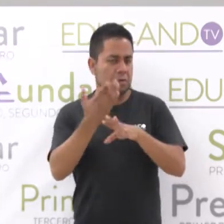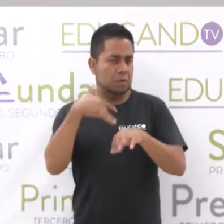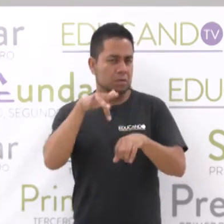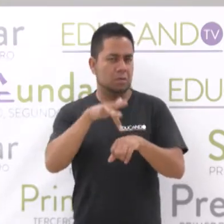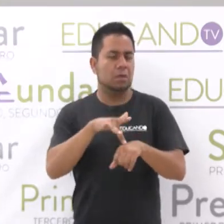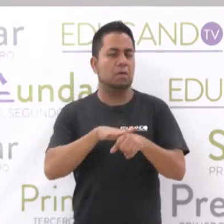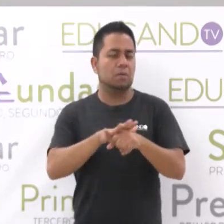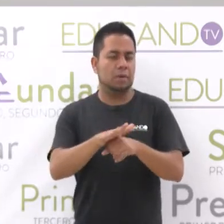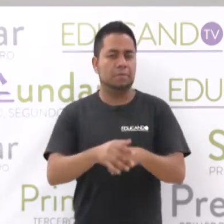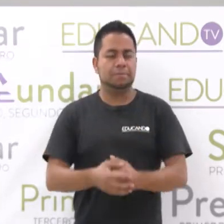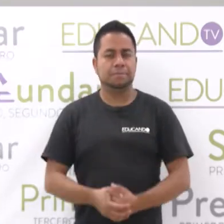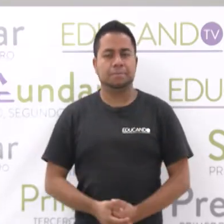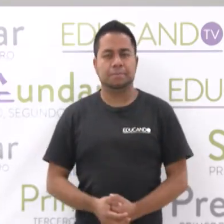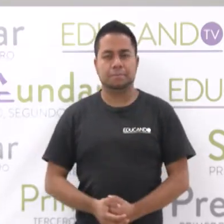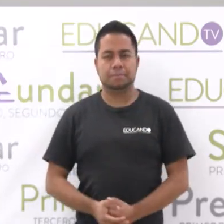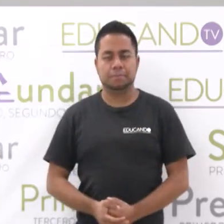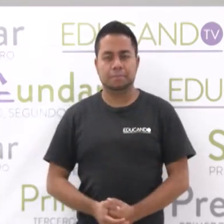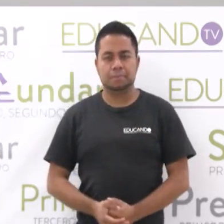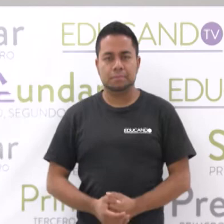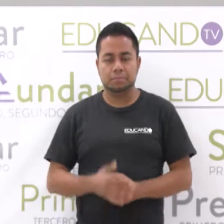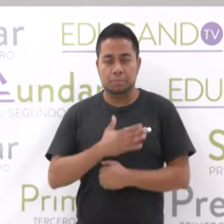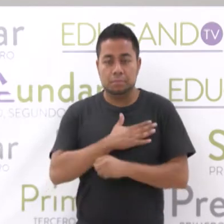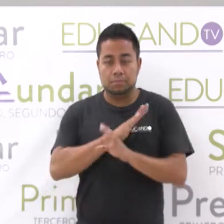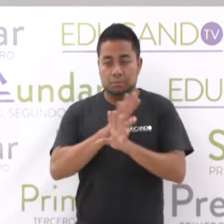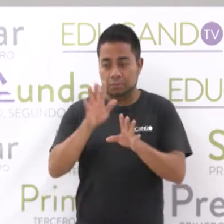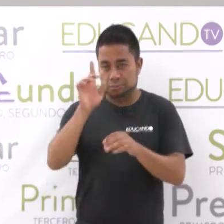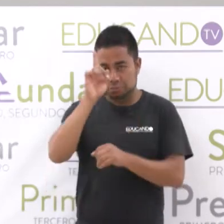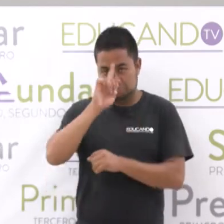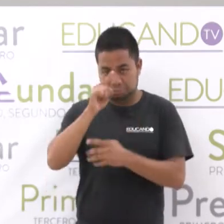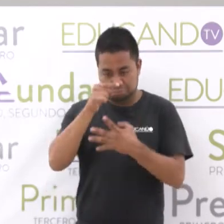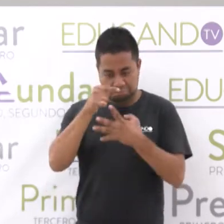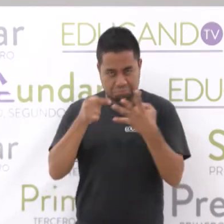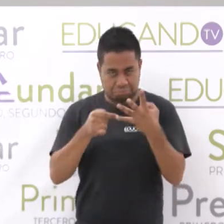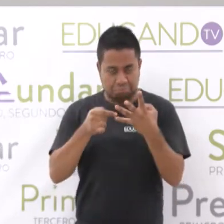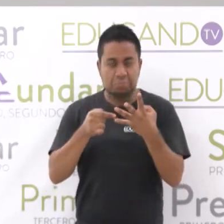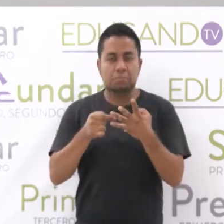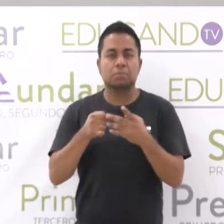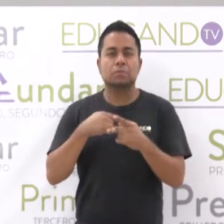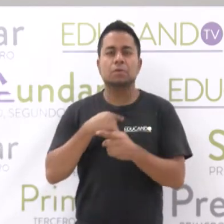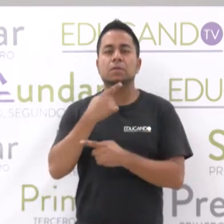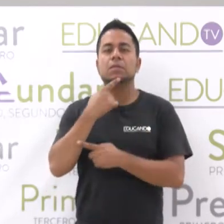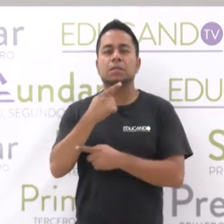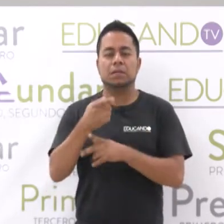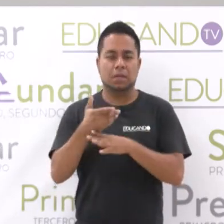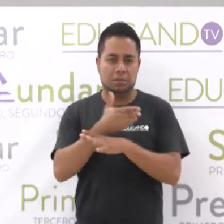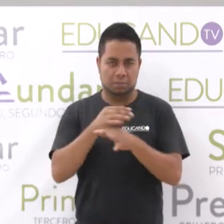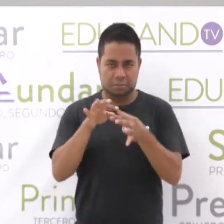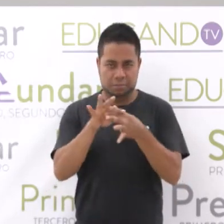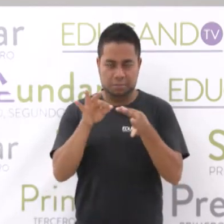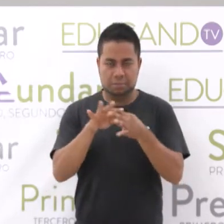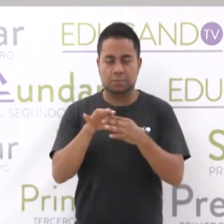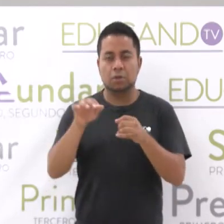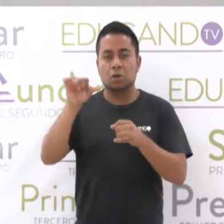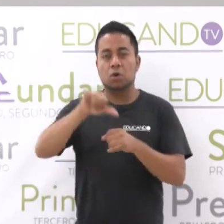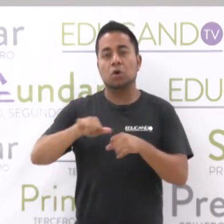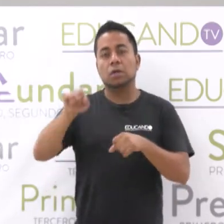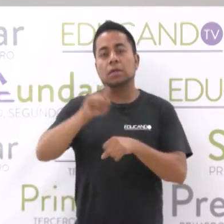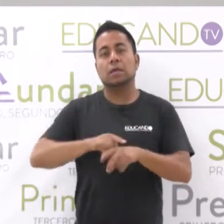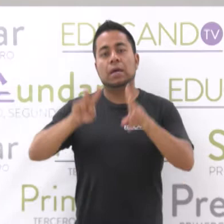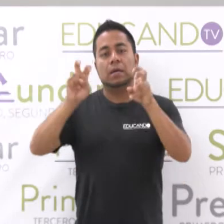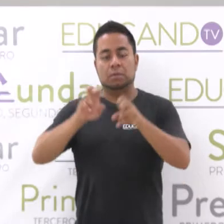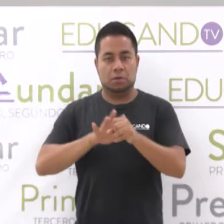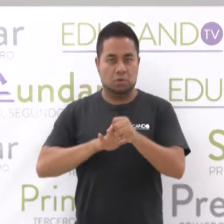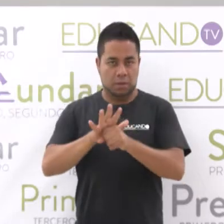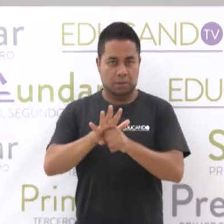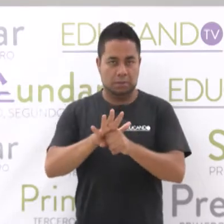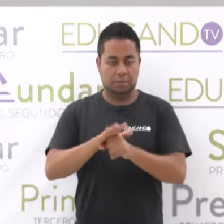abordado. Pues bien, hechas las invitaciones, como les estaba yo diciendo, el tema del día de hoy